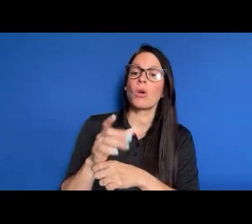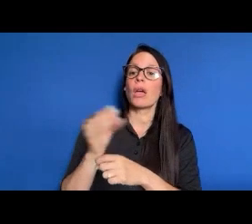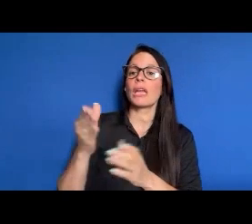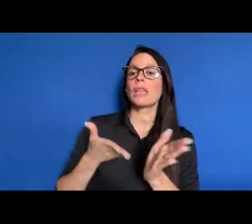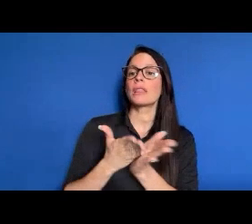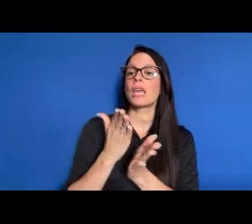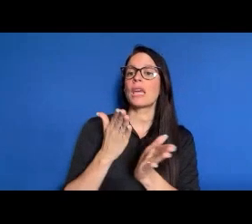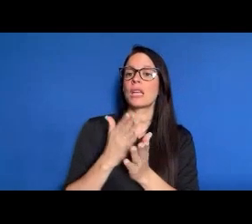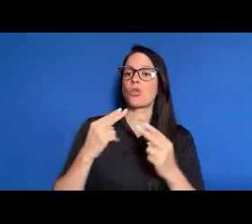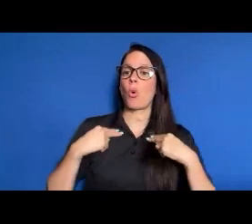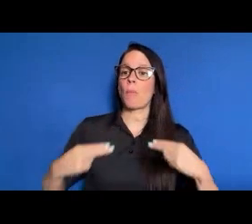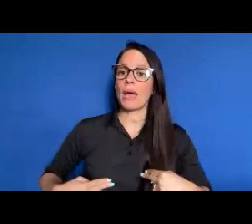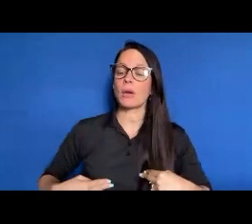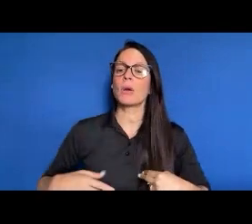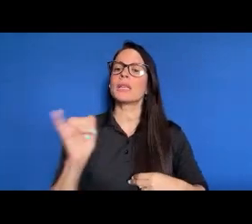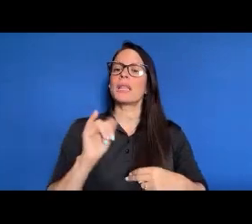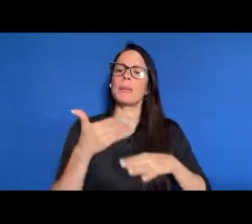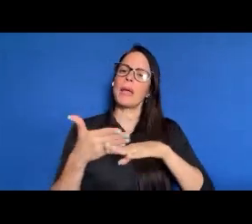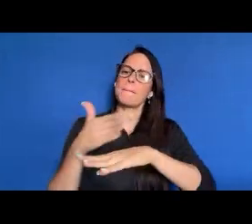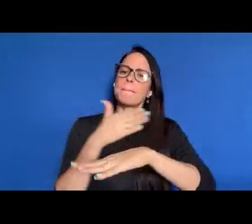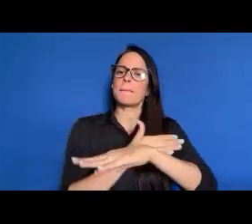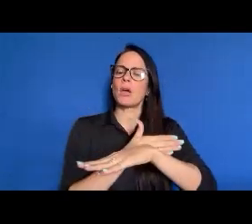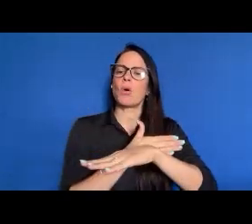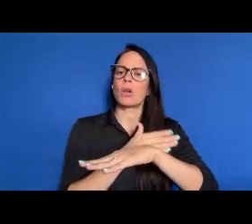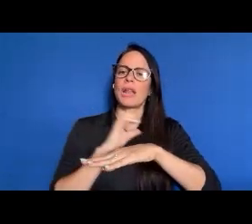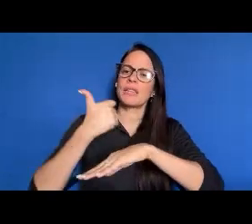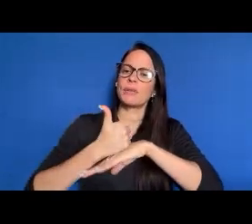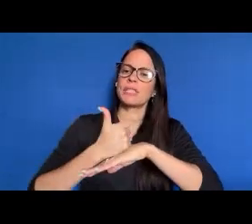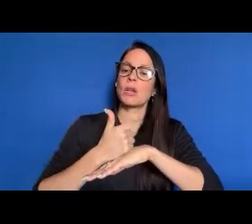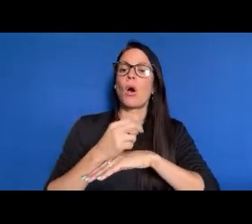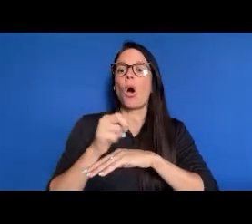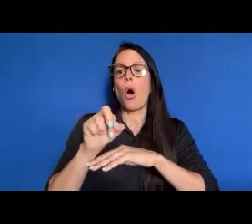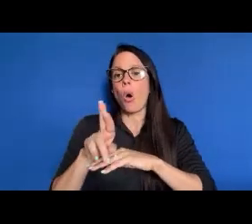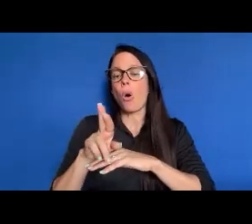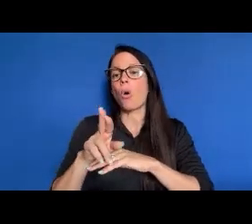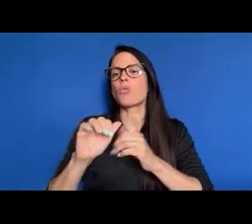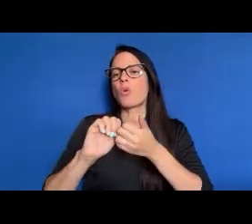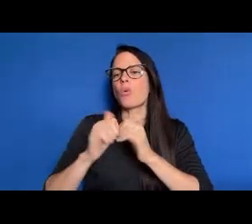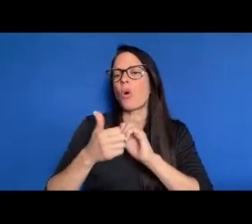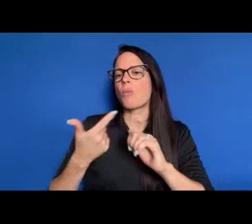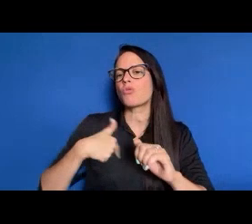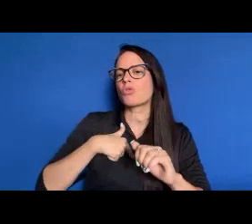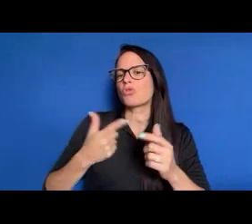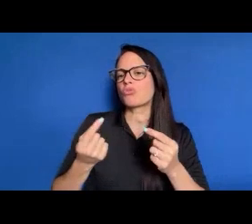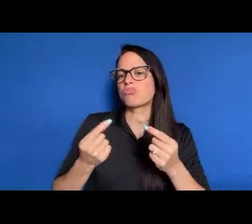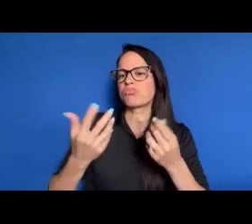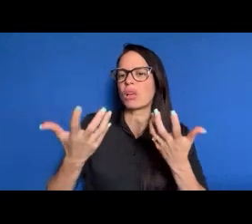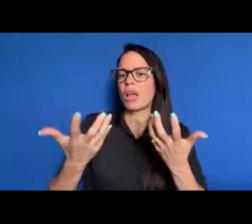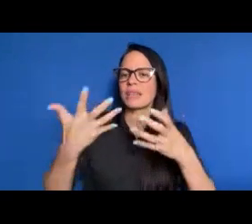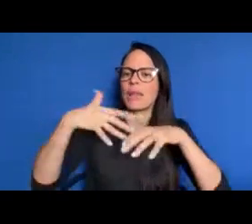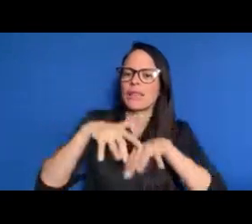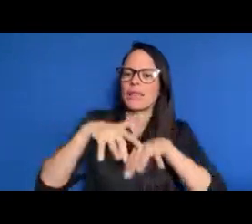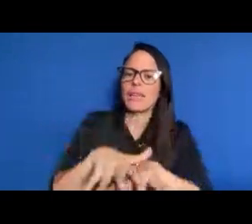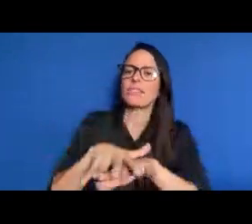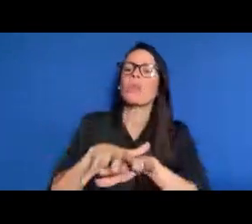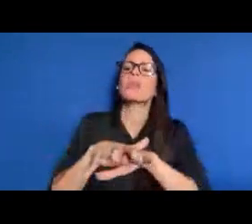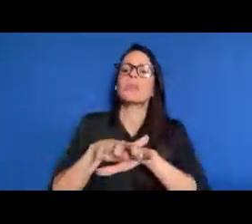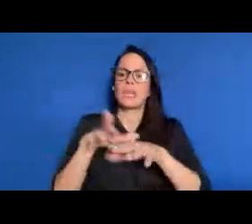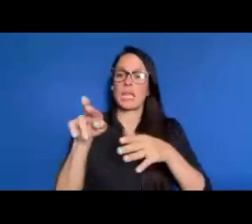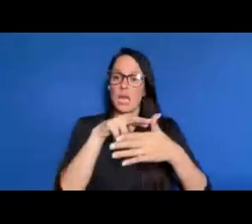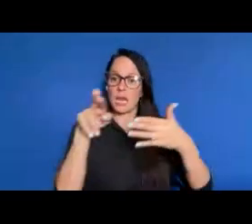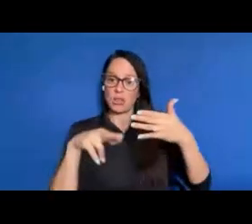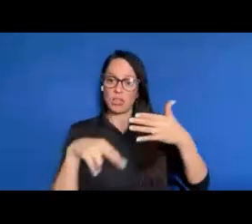mejorar el establecimiento de KPIs o medidas de evaluación que respondan a los resultados esperados. Estas eran